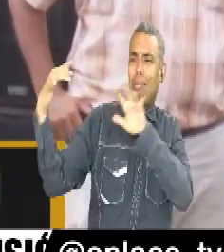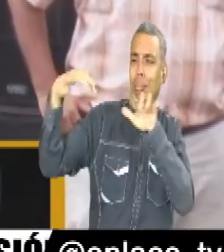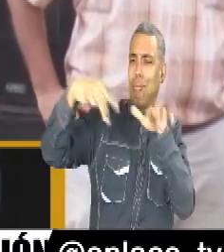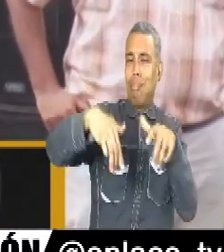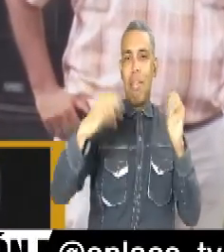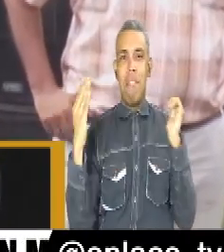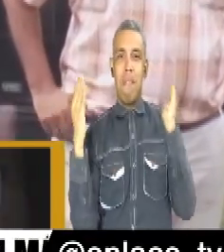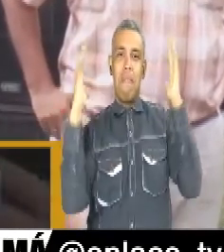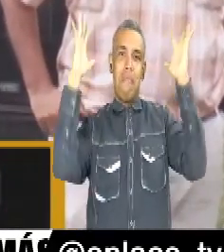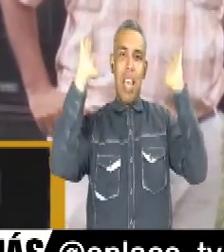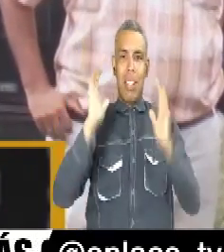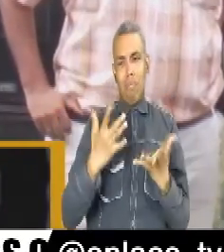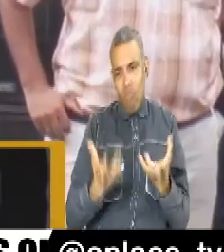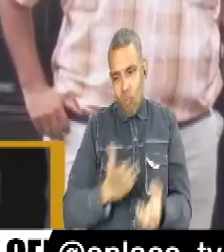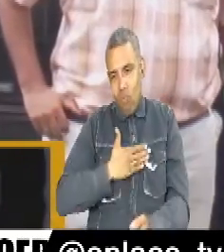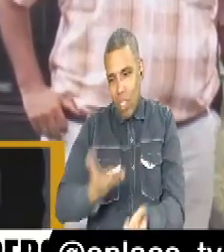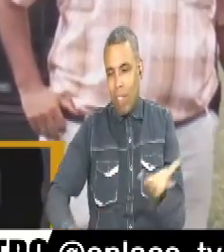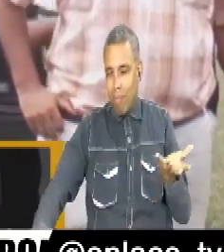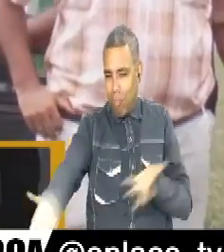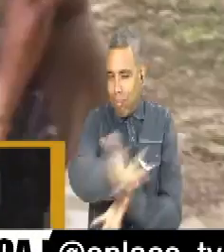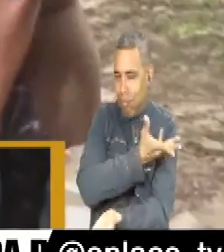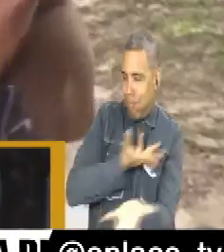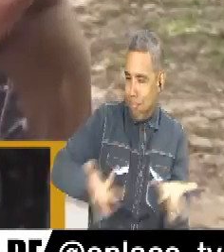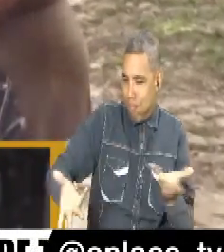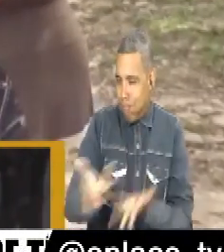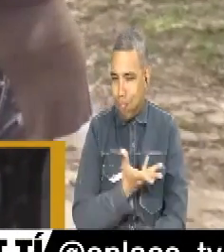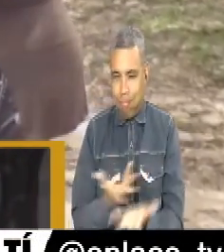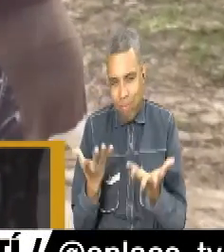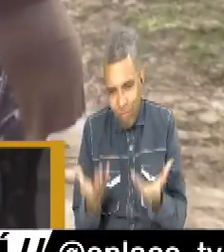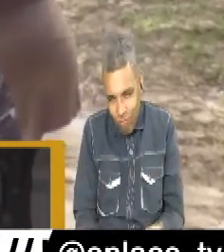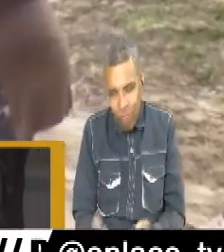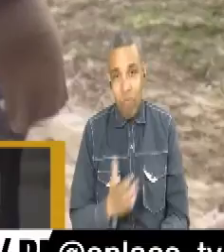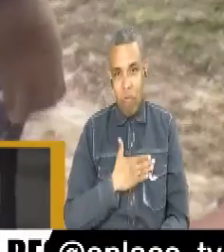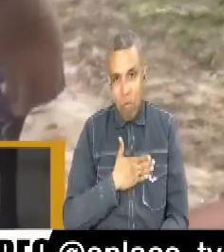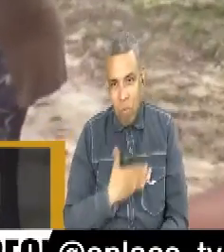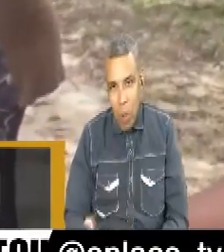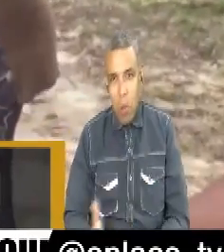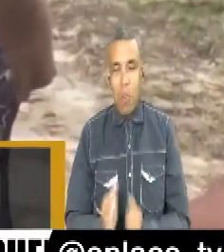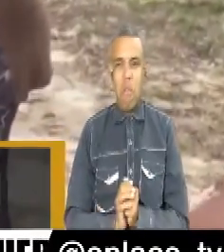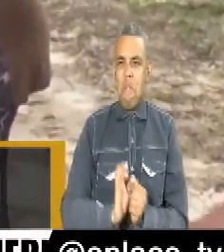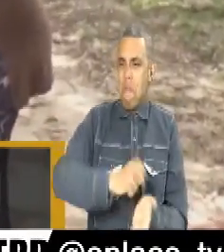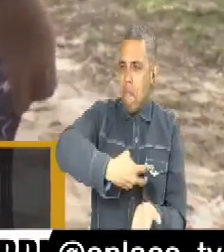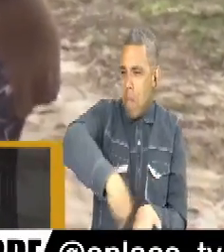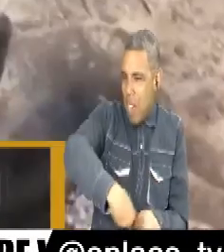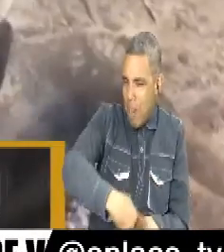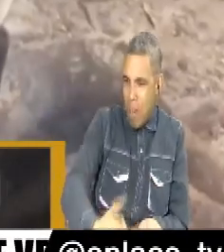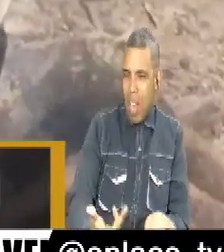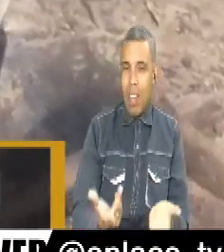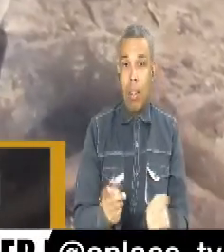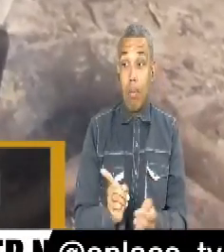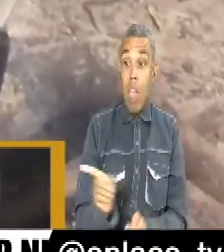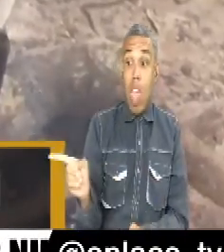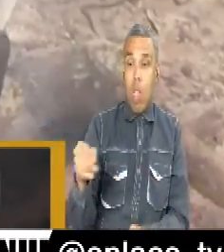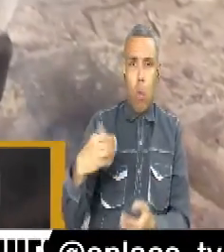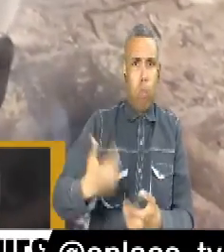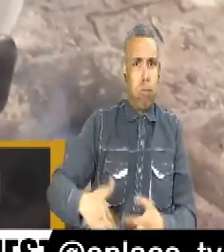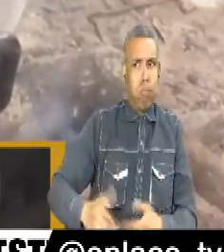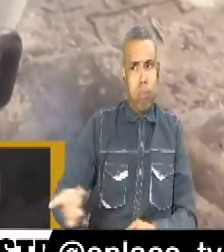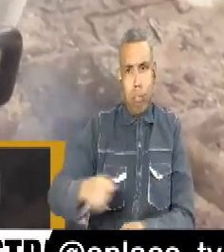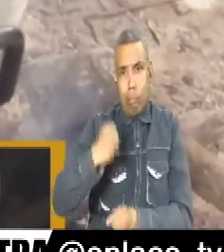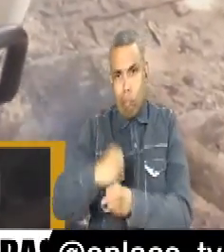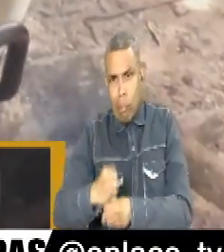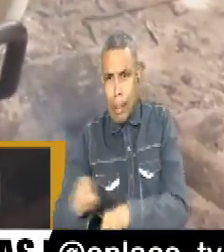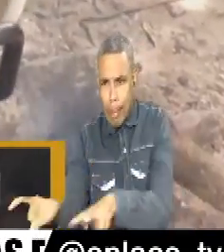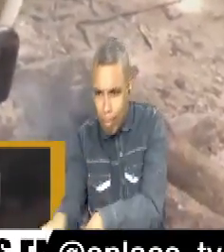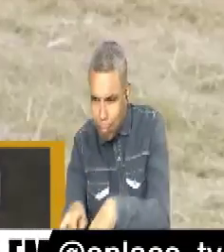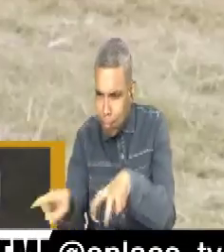Día del Campesino, compartiendo con nuestro sector rural, con la gente que nos lleva la alimentación, que nos da la